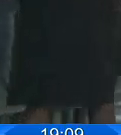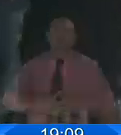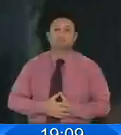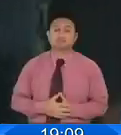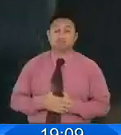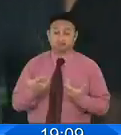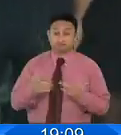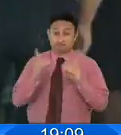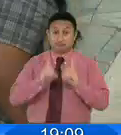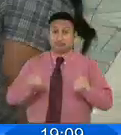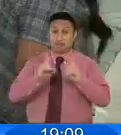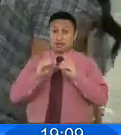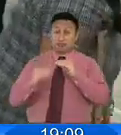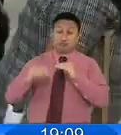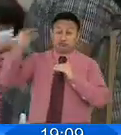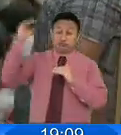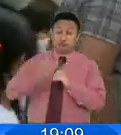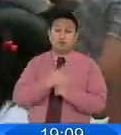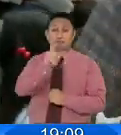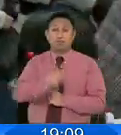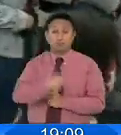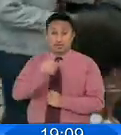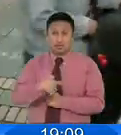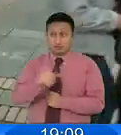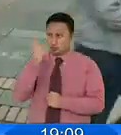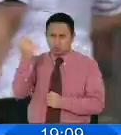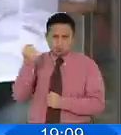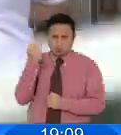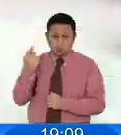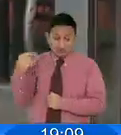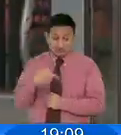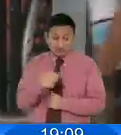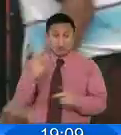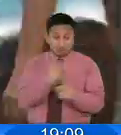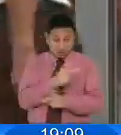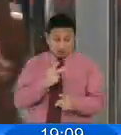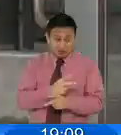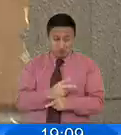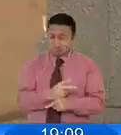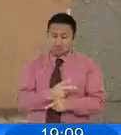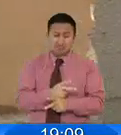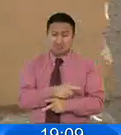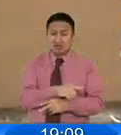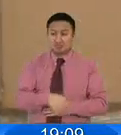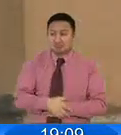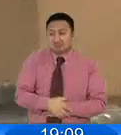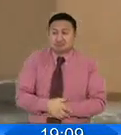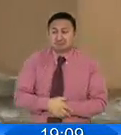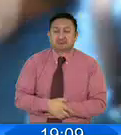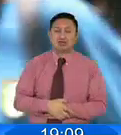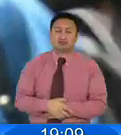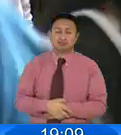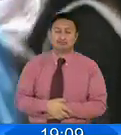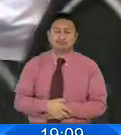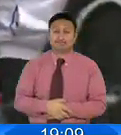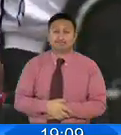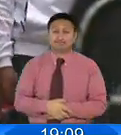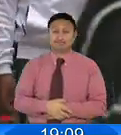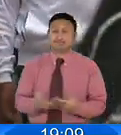son altas, muchas personas aún no toman conciencia de las consecuencias que conlleva el no cumplir con las medidas de